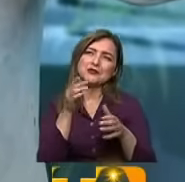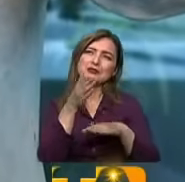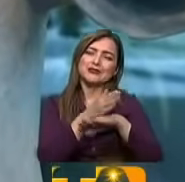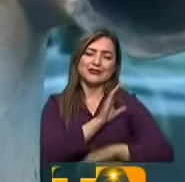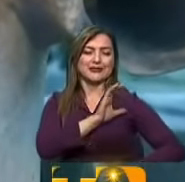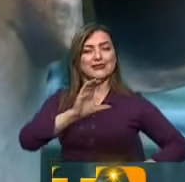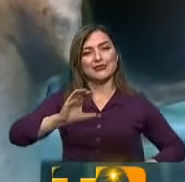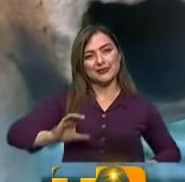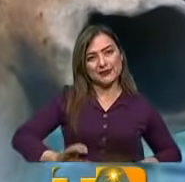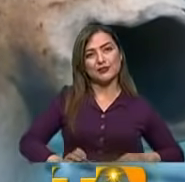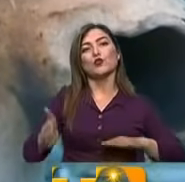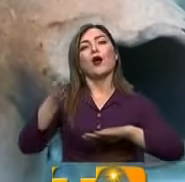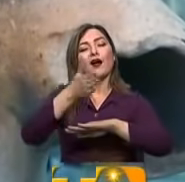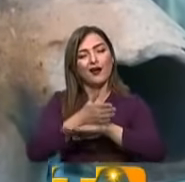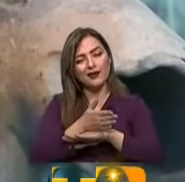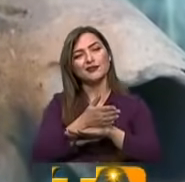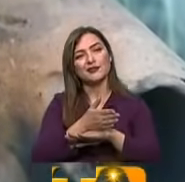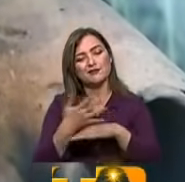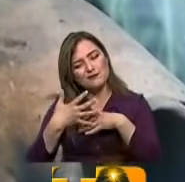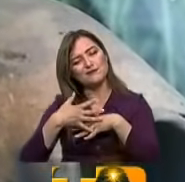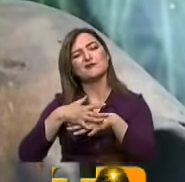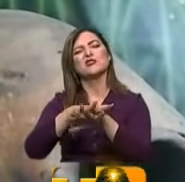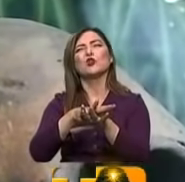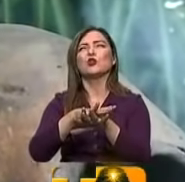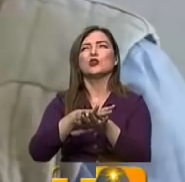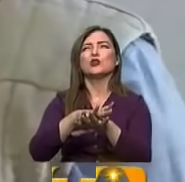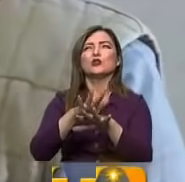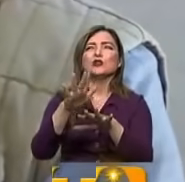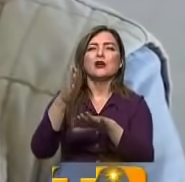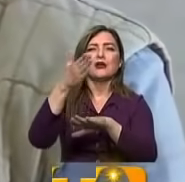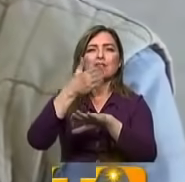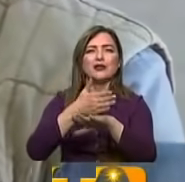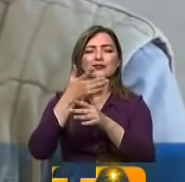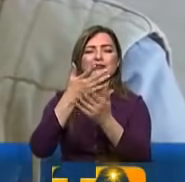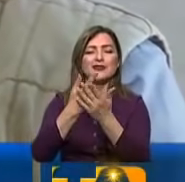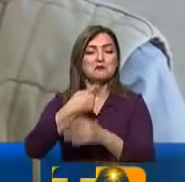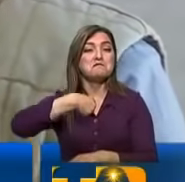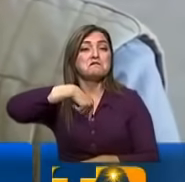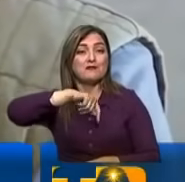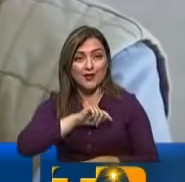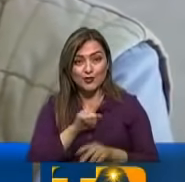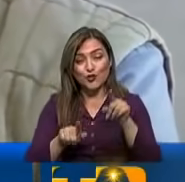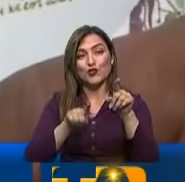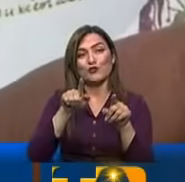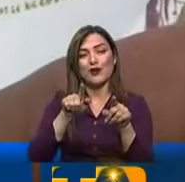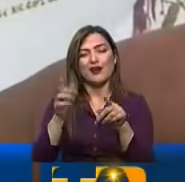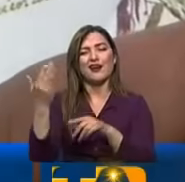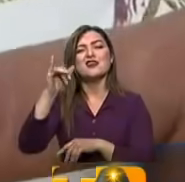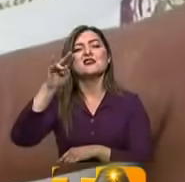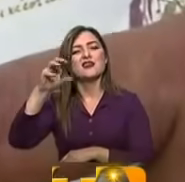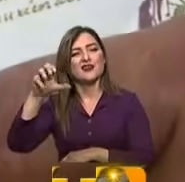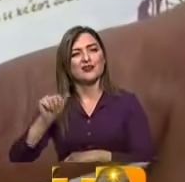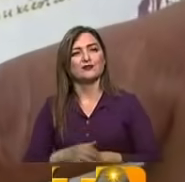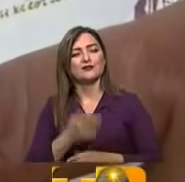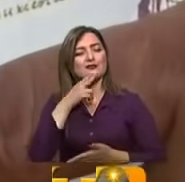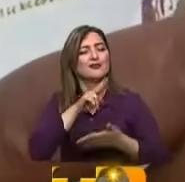a.C., hasta el periodo de integración. Estamos hablando prácticamente antes de la llegada de los españoles y hay algunas cosas incas también. Es una carta de